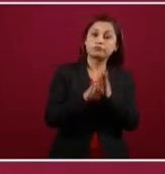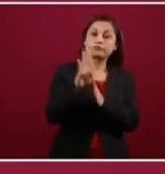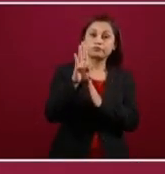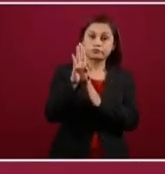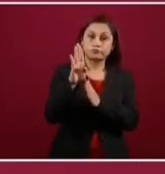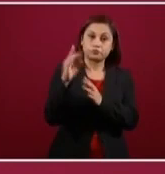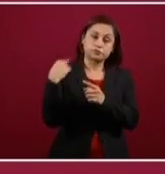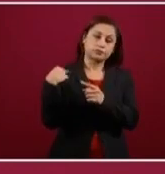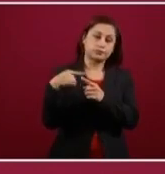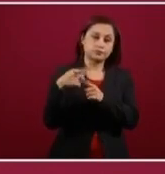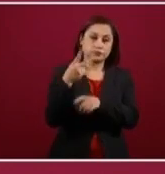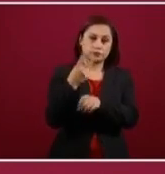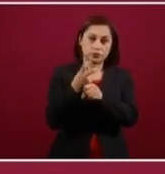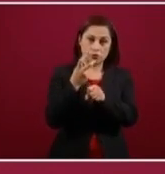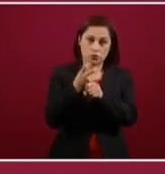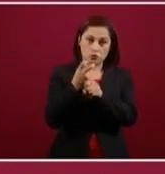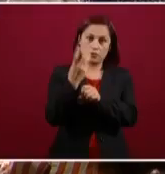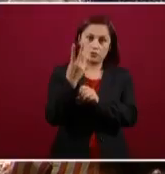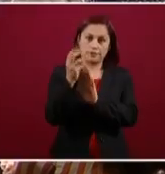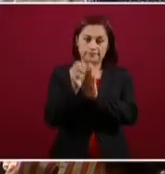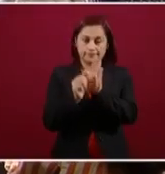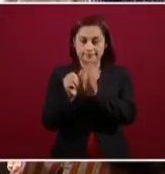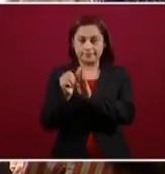y, contrario a lo que